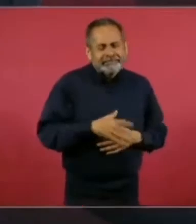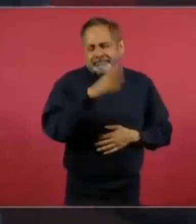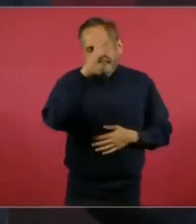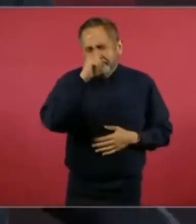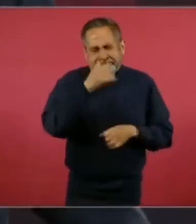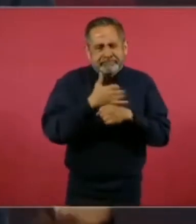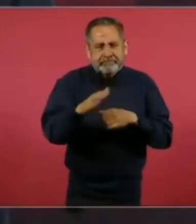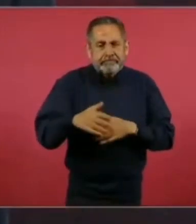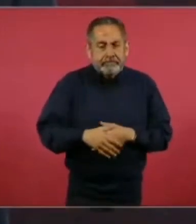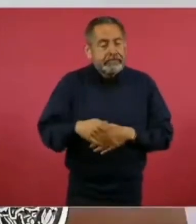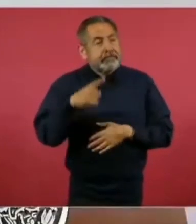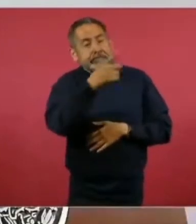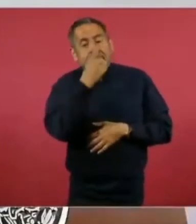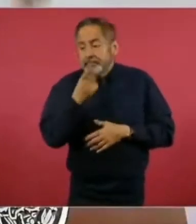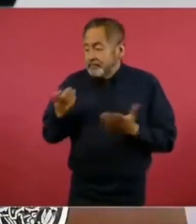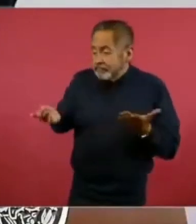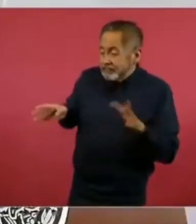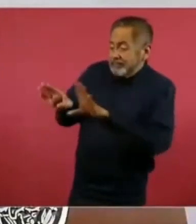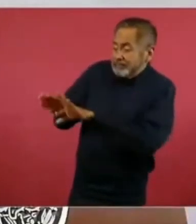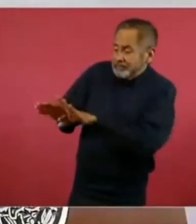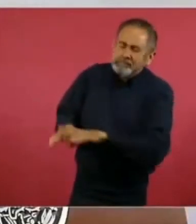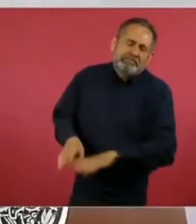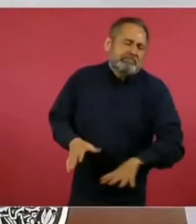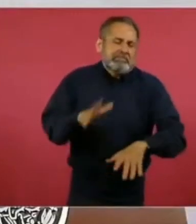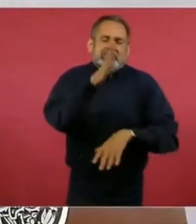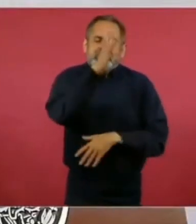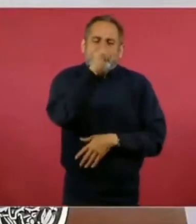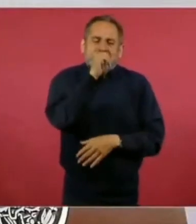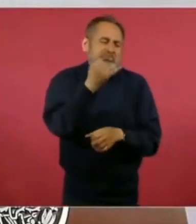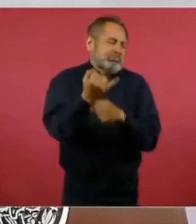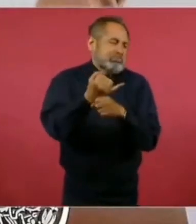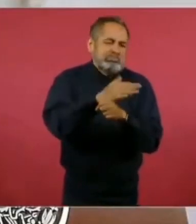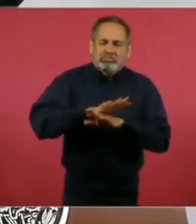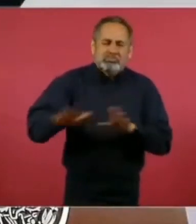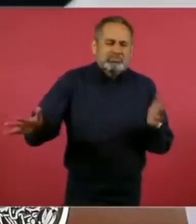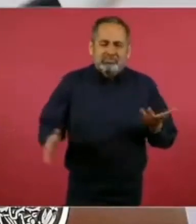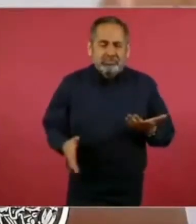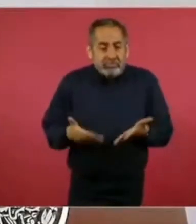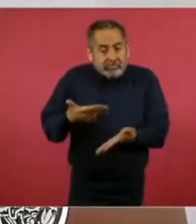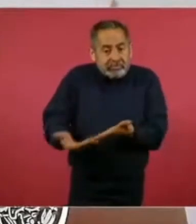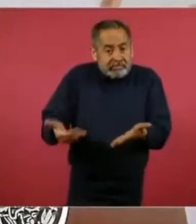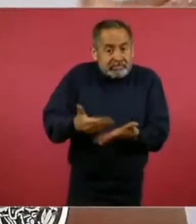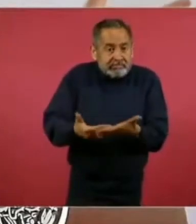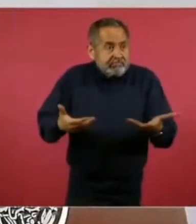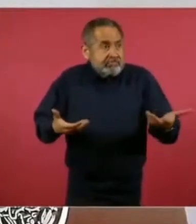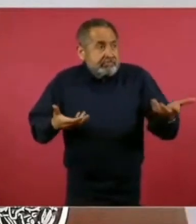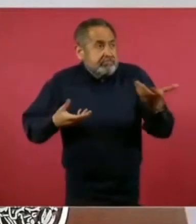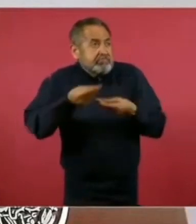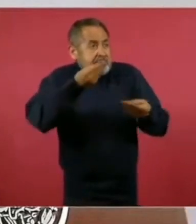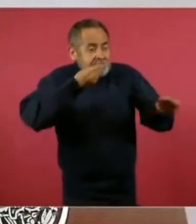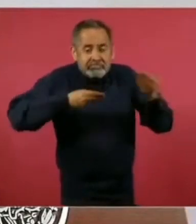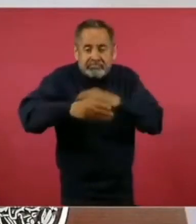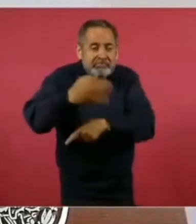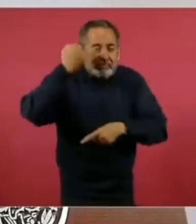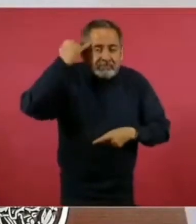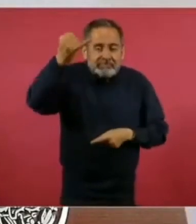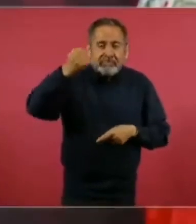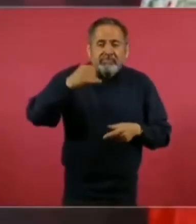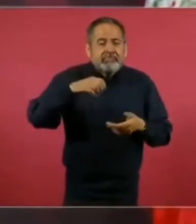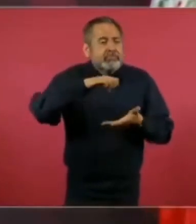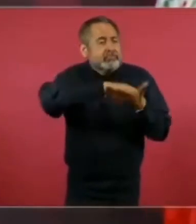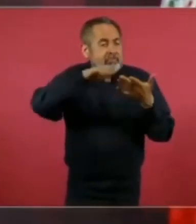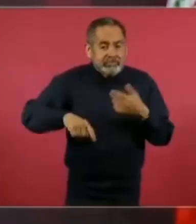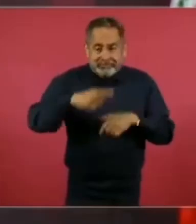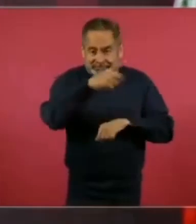pues menos ahora. Claro. Imagínense cuánto costarían los